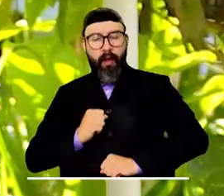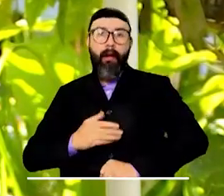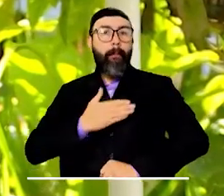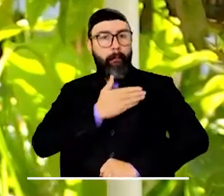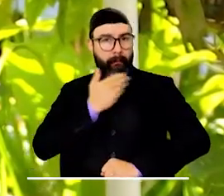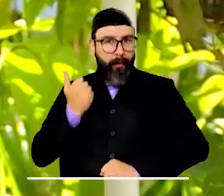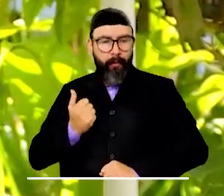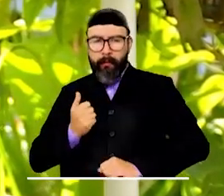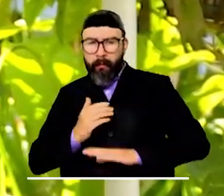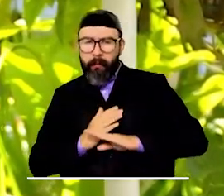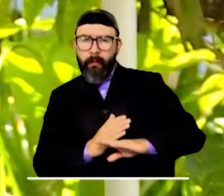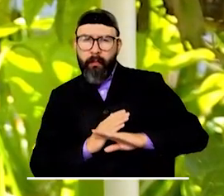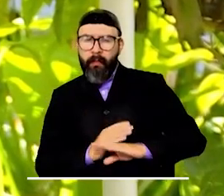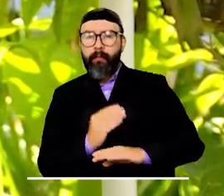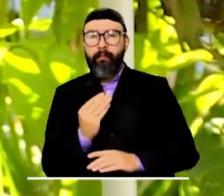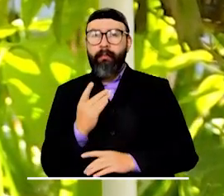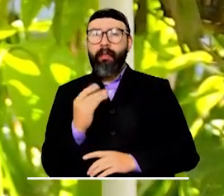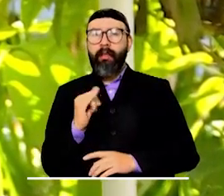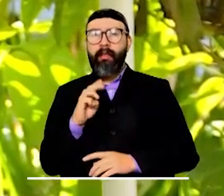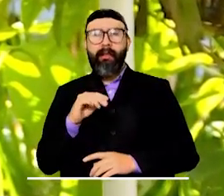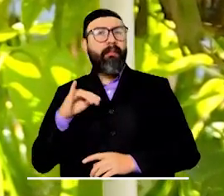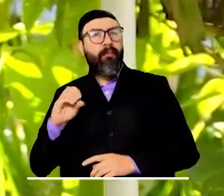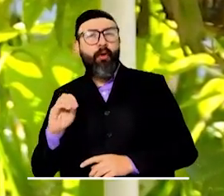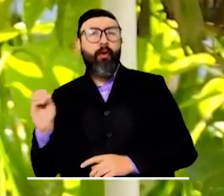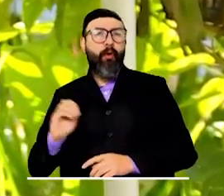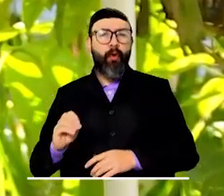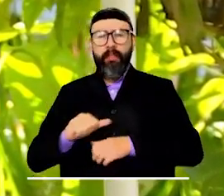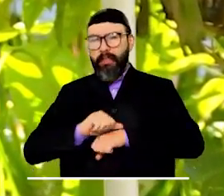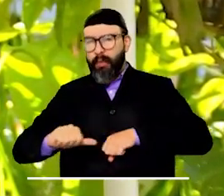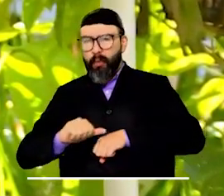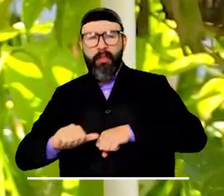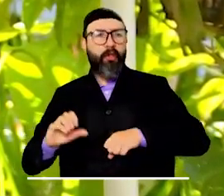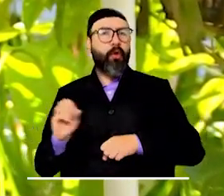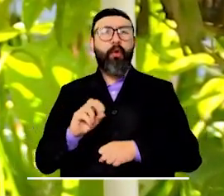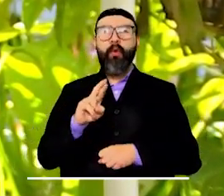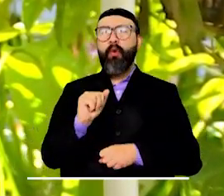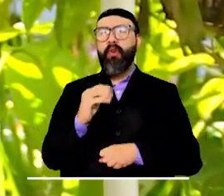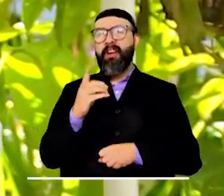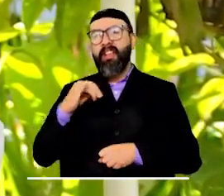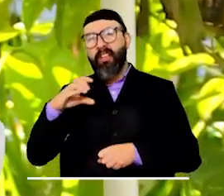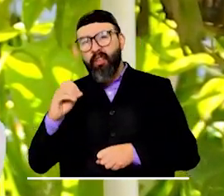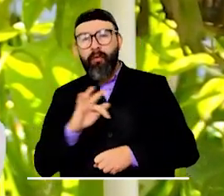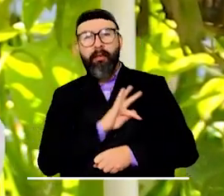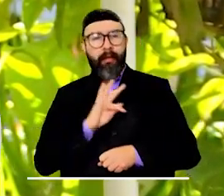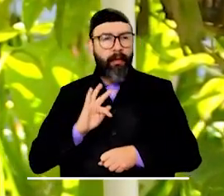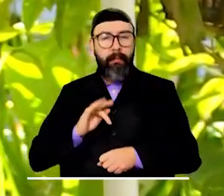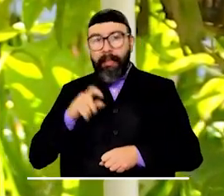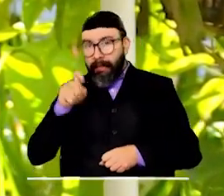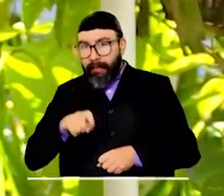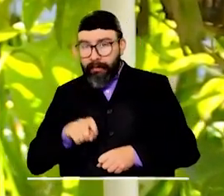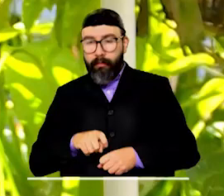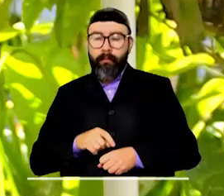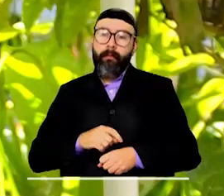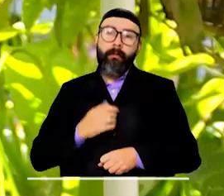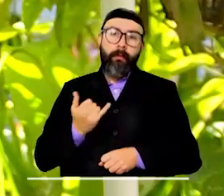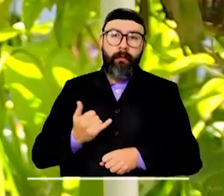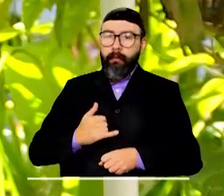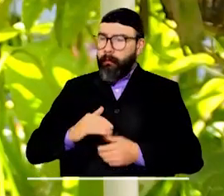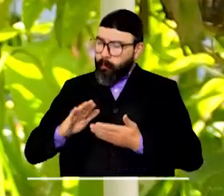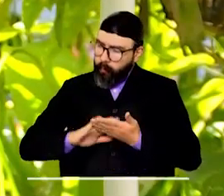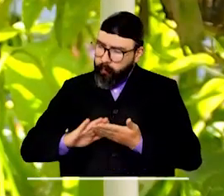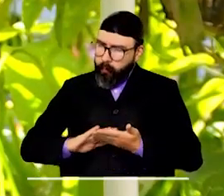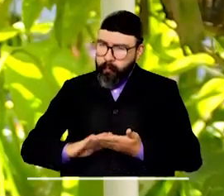una quimioterapia, una cirugía, una radioterapia, lo que necesitara. Porque sí o sí hay que mejorar